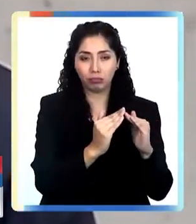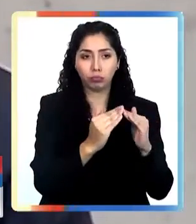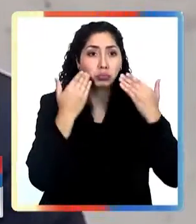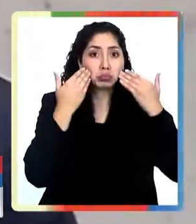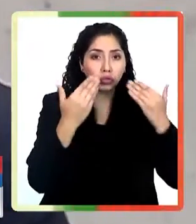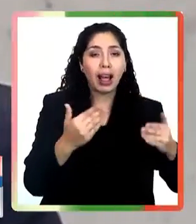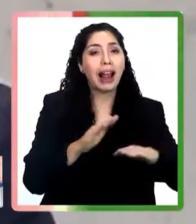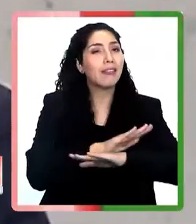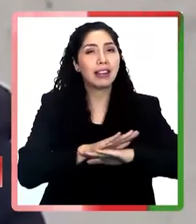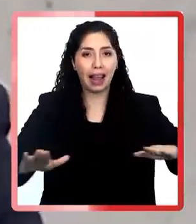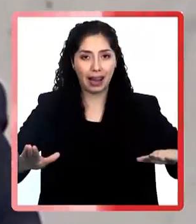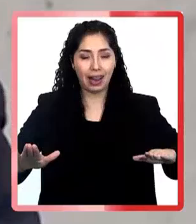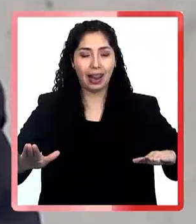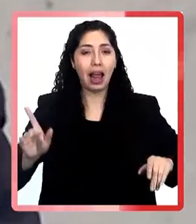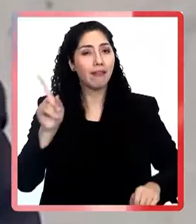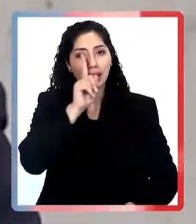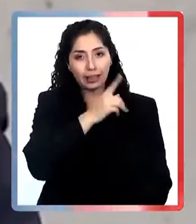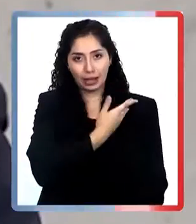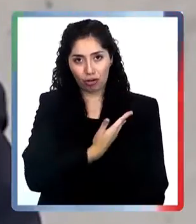fines de gobierno